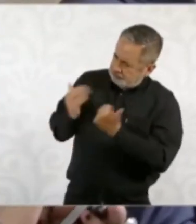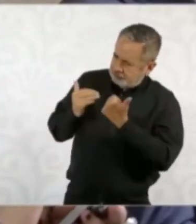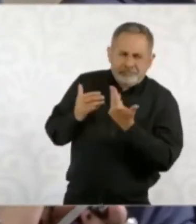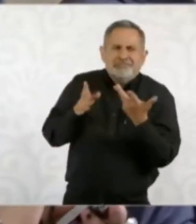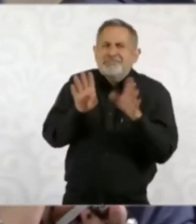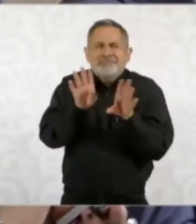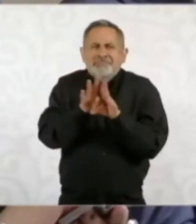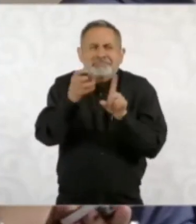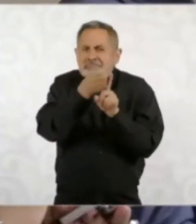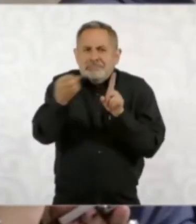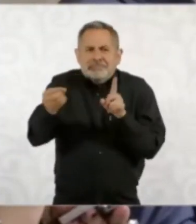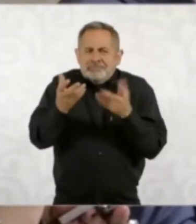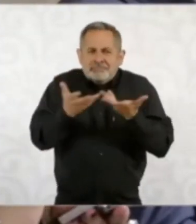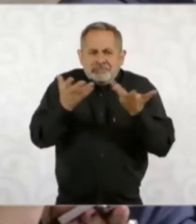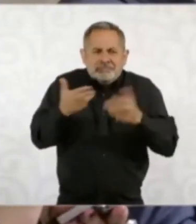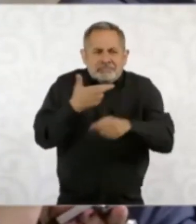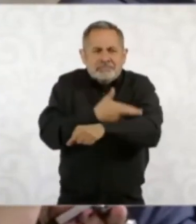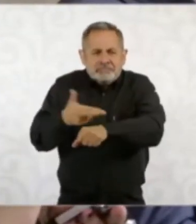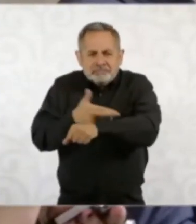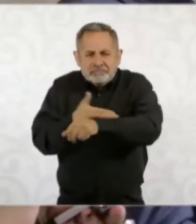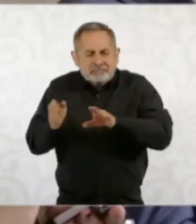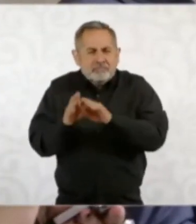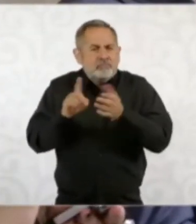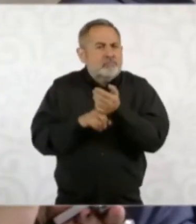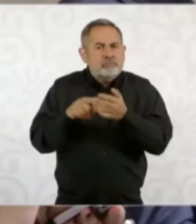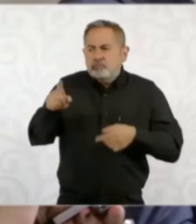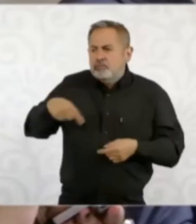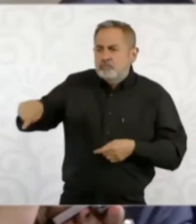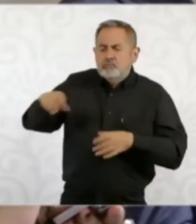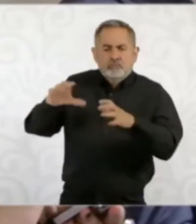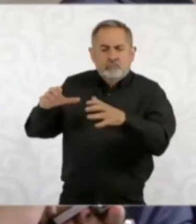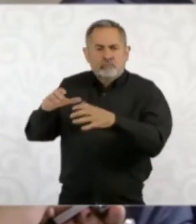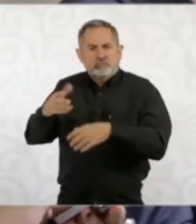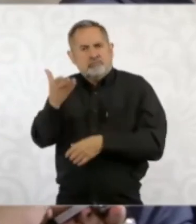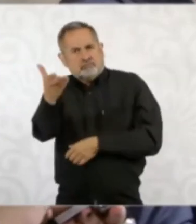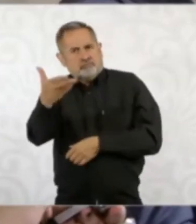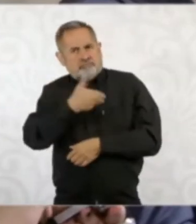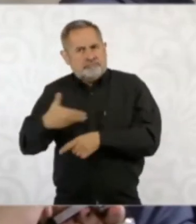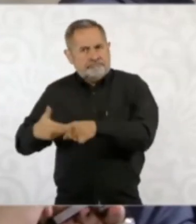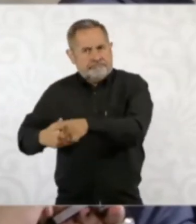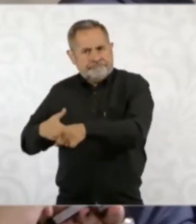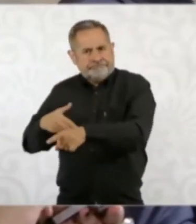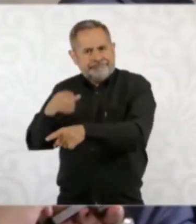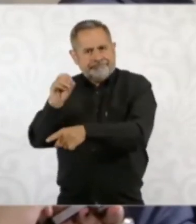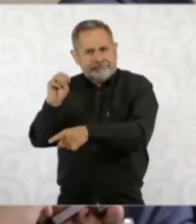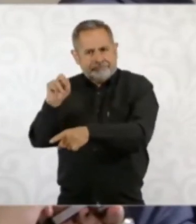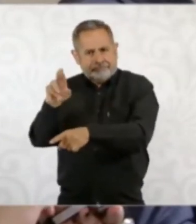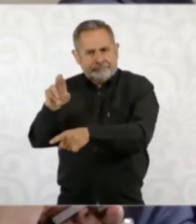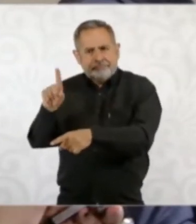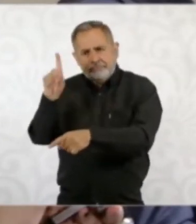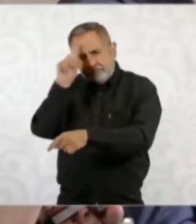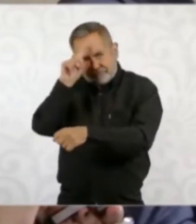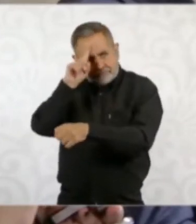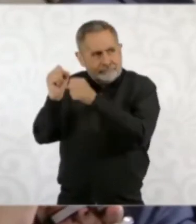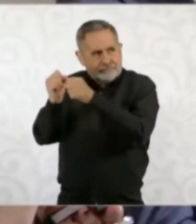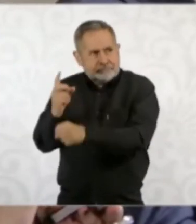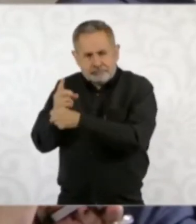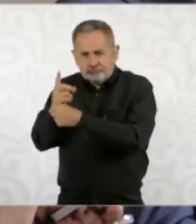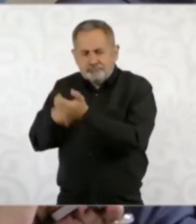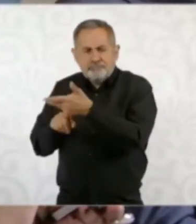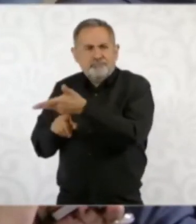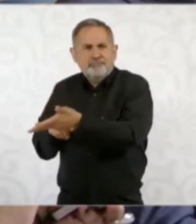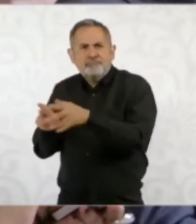es el proceso? ¿Cómo es que el Consejo de Seguridad Nacional que usted preside y que integran parte de su